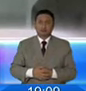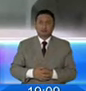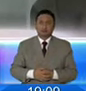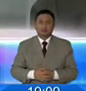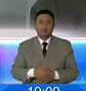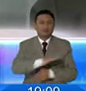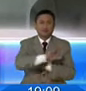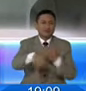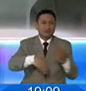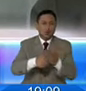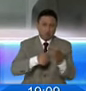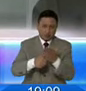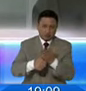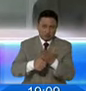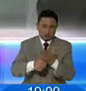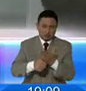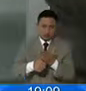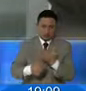De todos los ministerios,